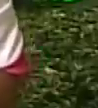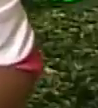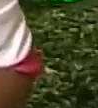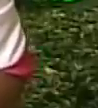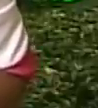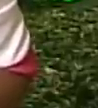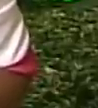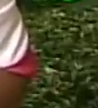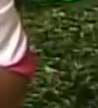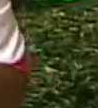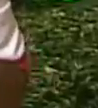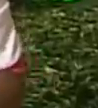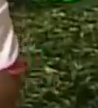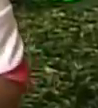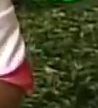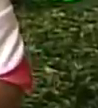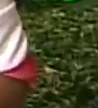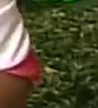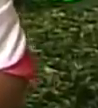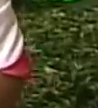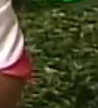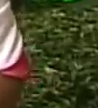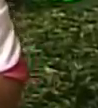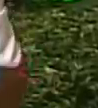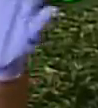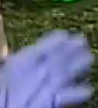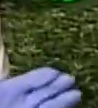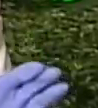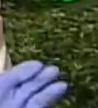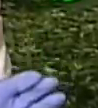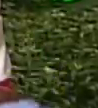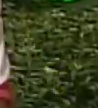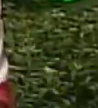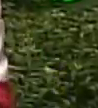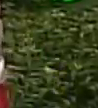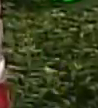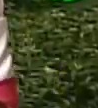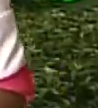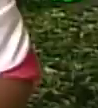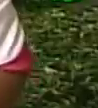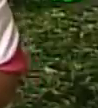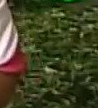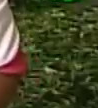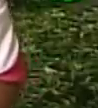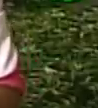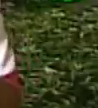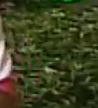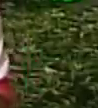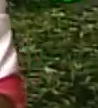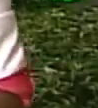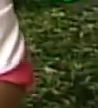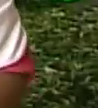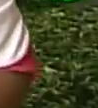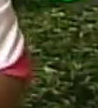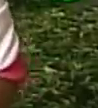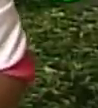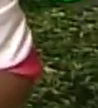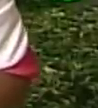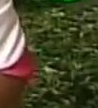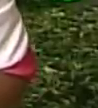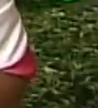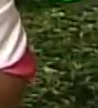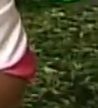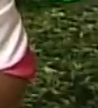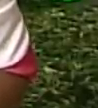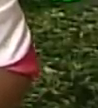casos que ya han sido de personas afectadas en los Estados Unidos, y donde antes habían parques, hoy hay fosas comunes. Mañana llega